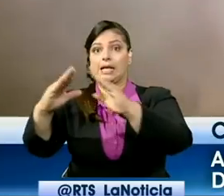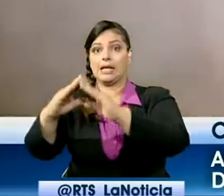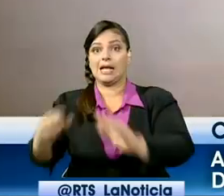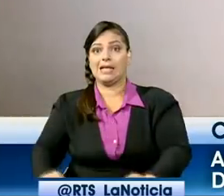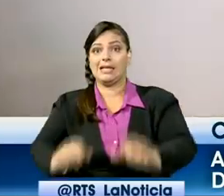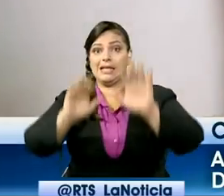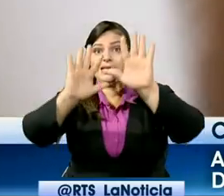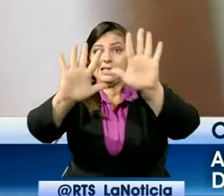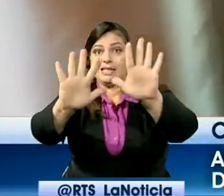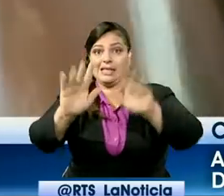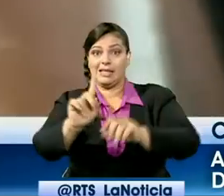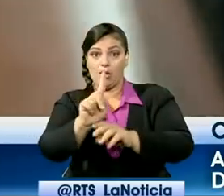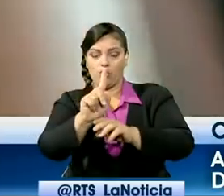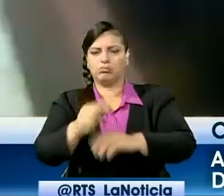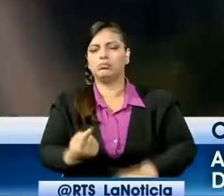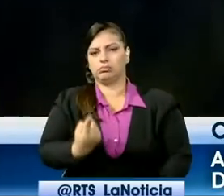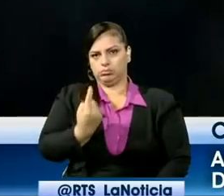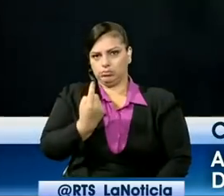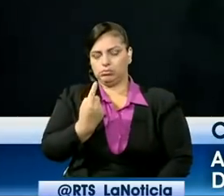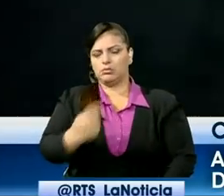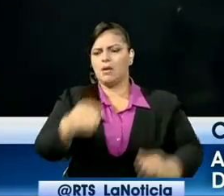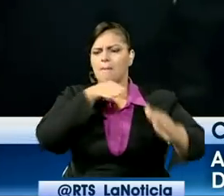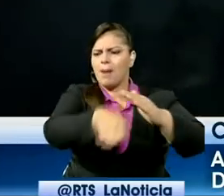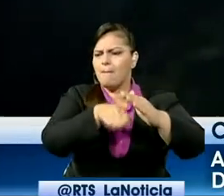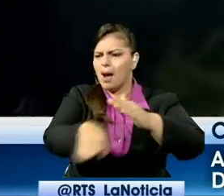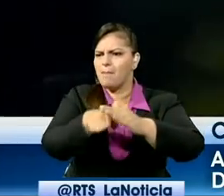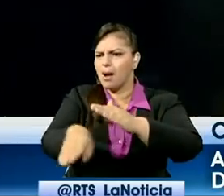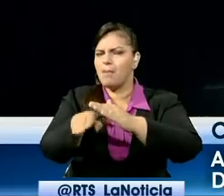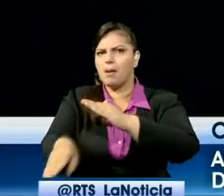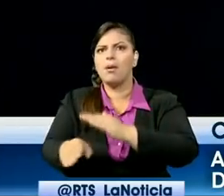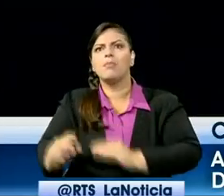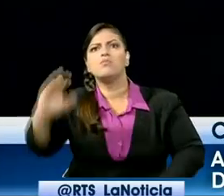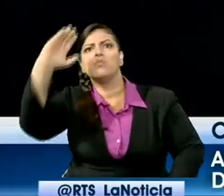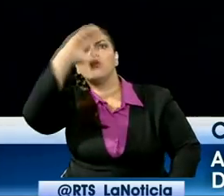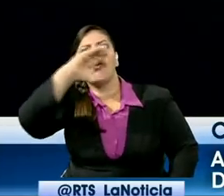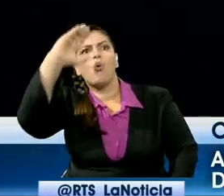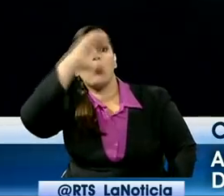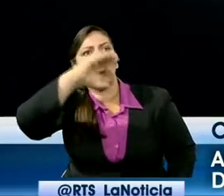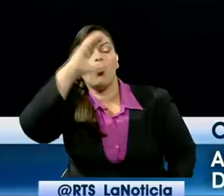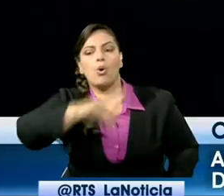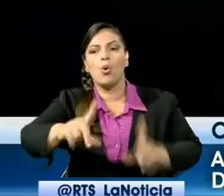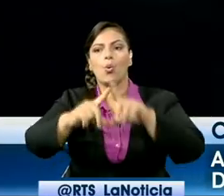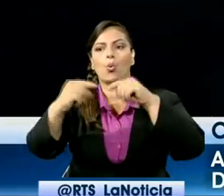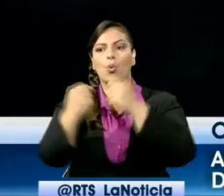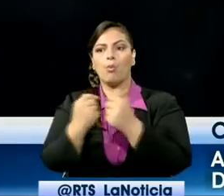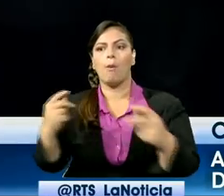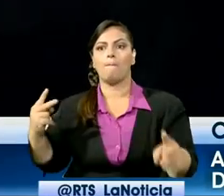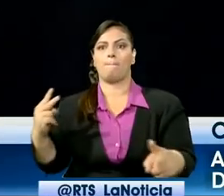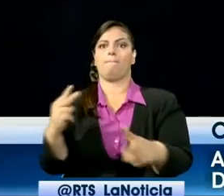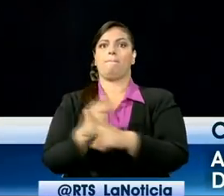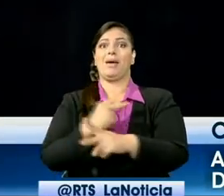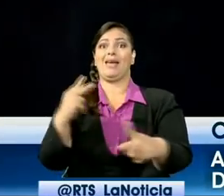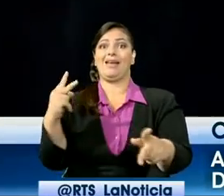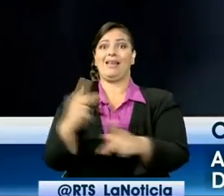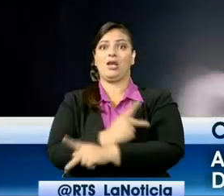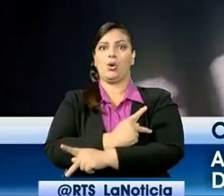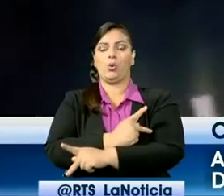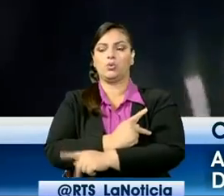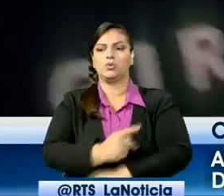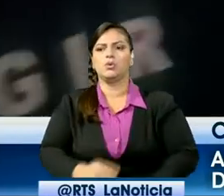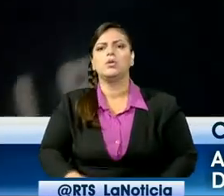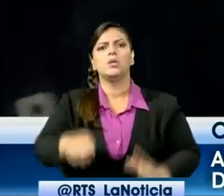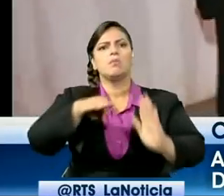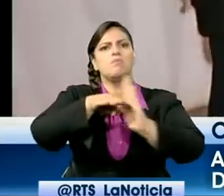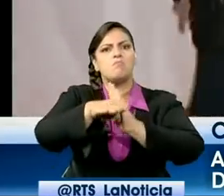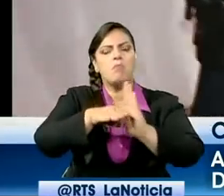Los agentes policiales buscaban a los integrantes de una organización delictiva. dedicada, entre